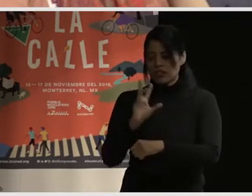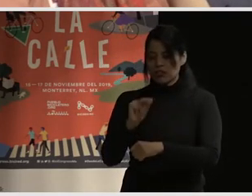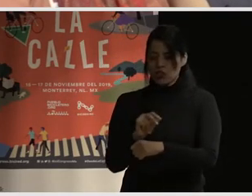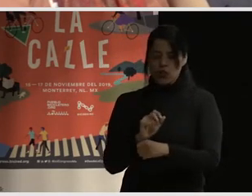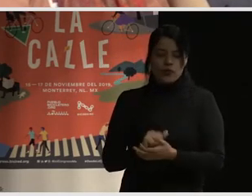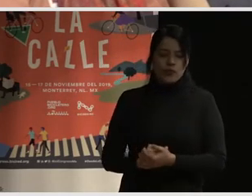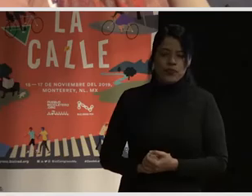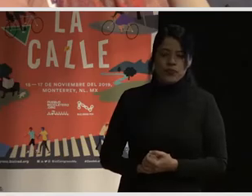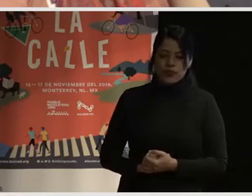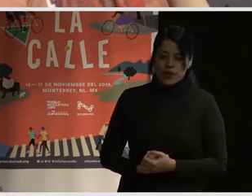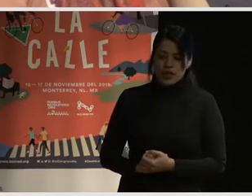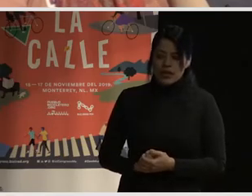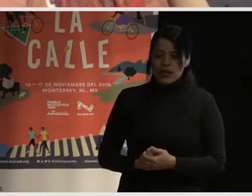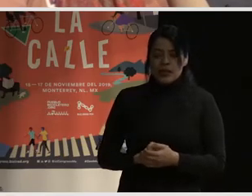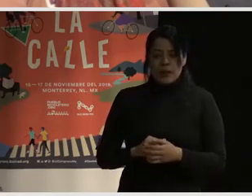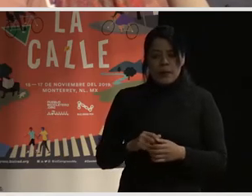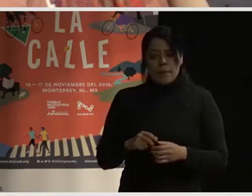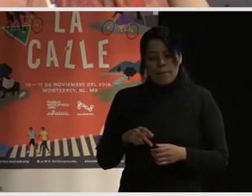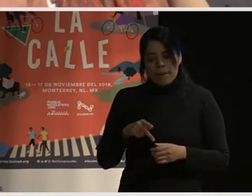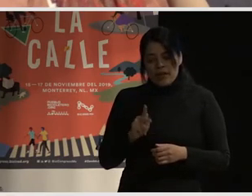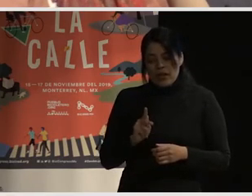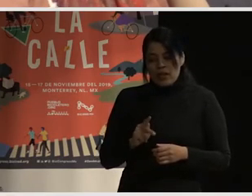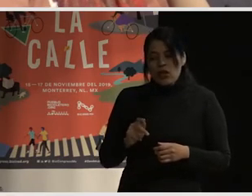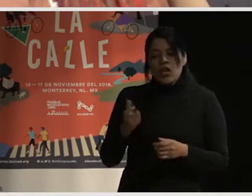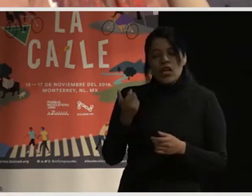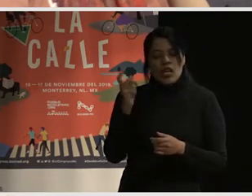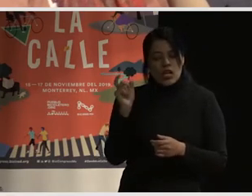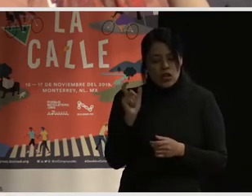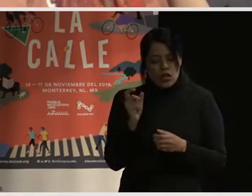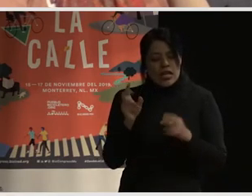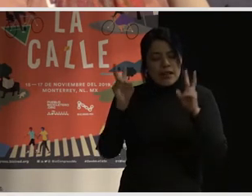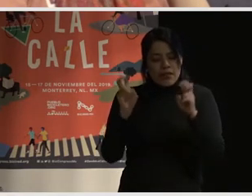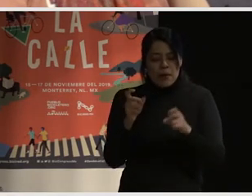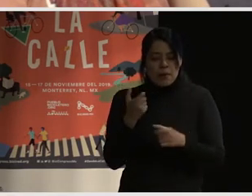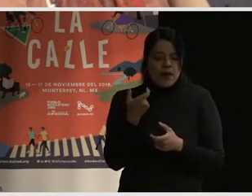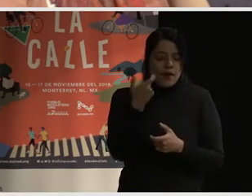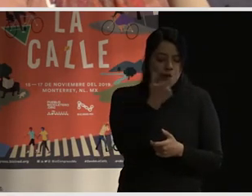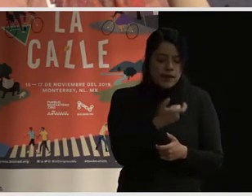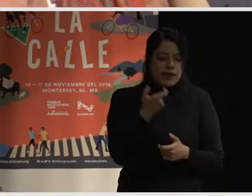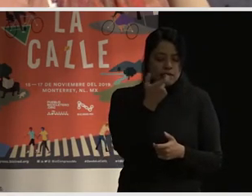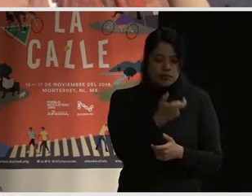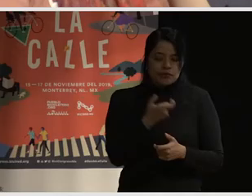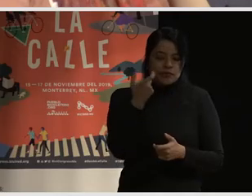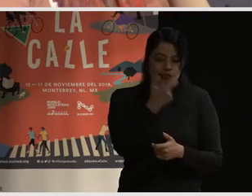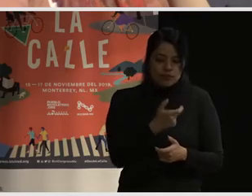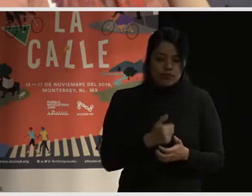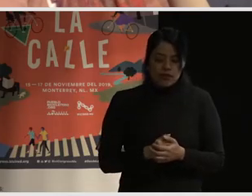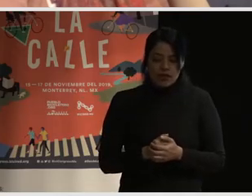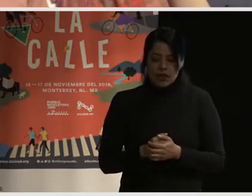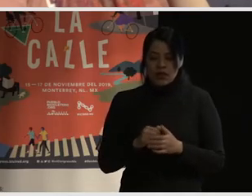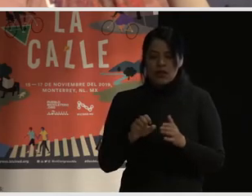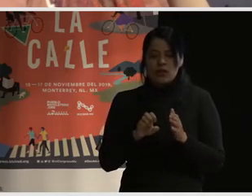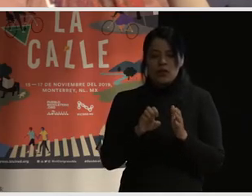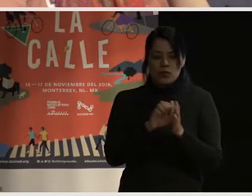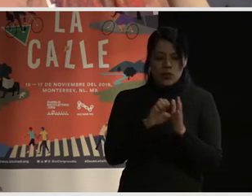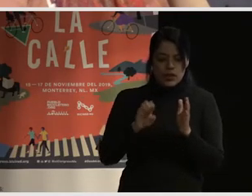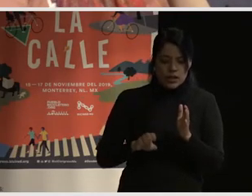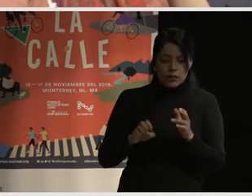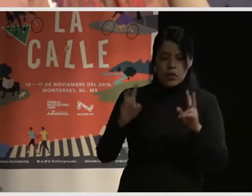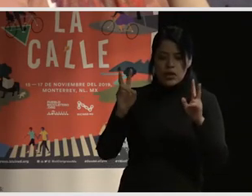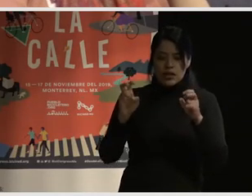nosotros a nivel municipal tenemos mucho en el tema de la zanahoria y el garrote